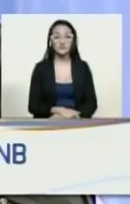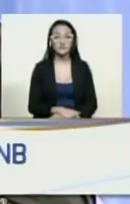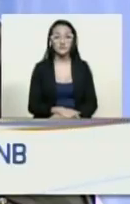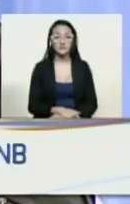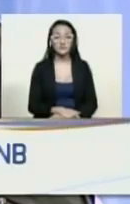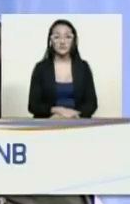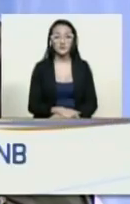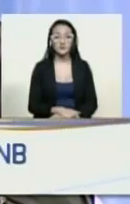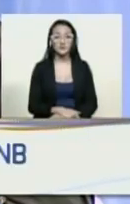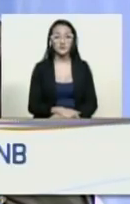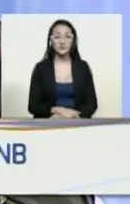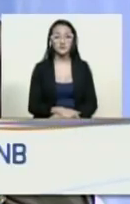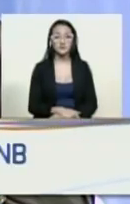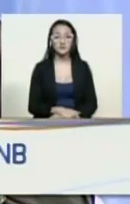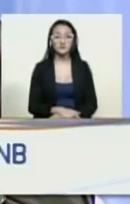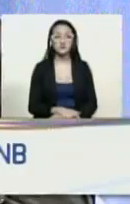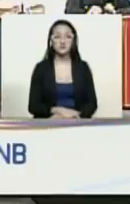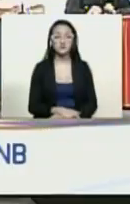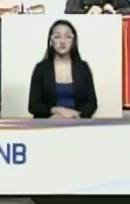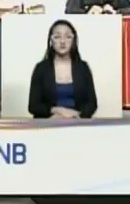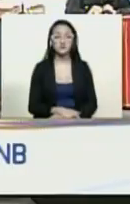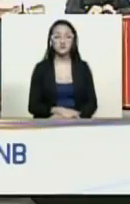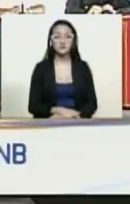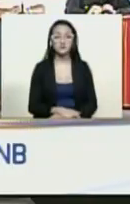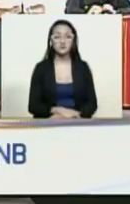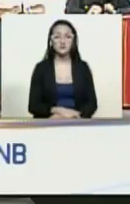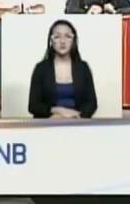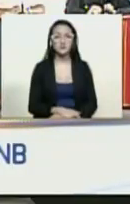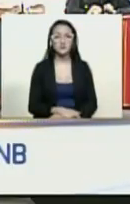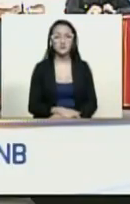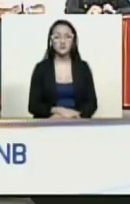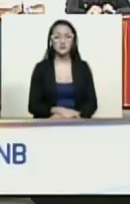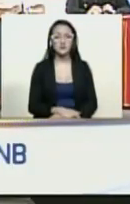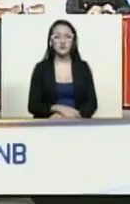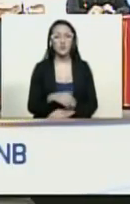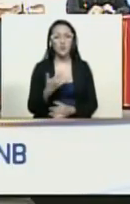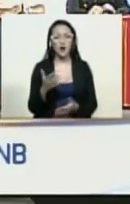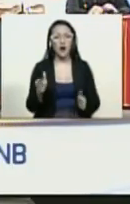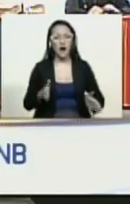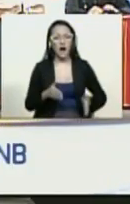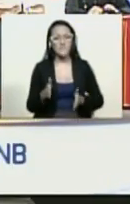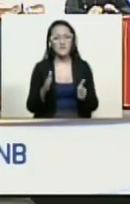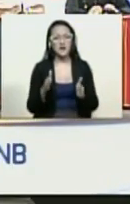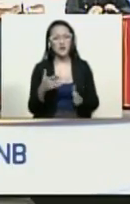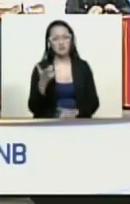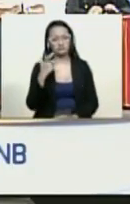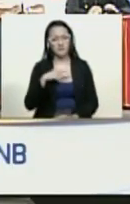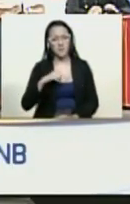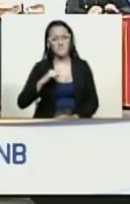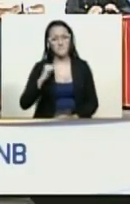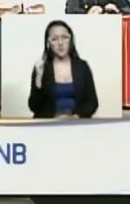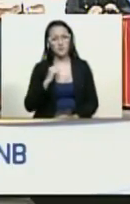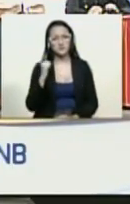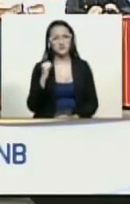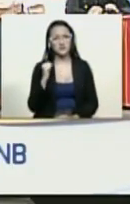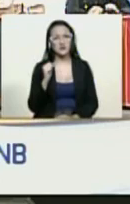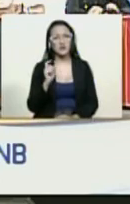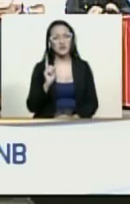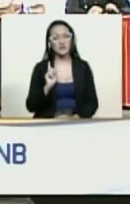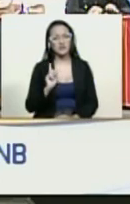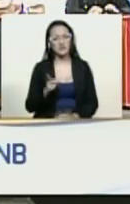cuando entran a buscar el camino de ser policías del país. Pero además deben